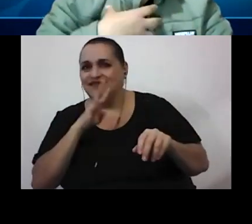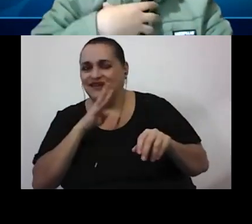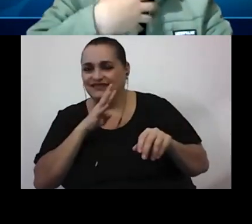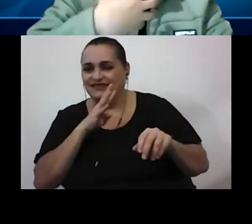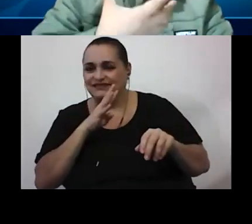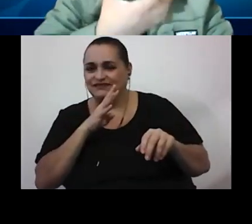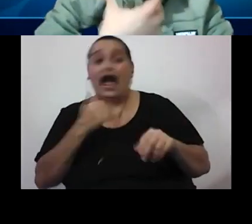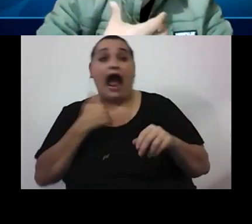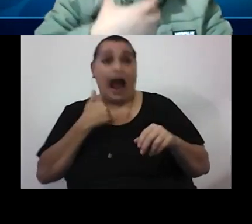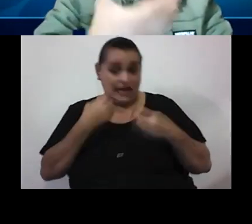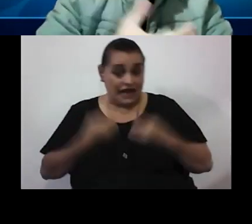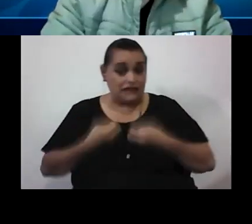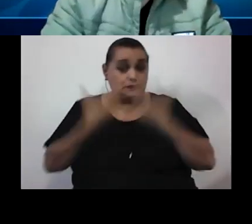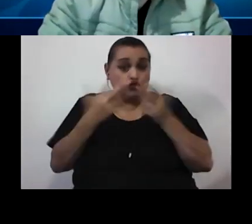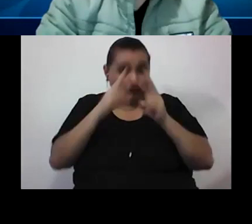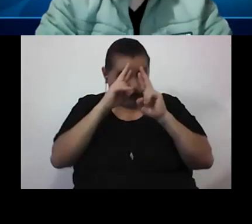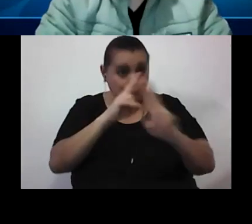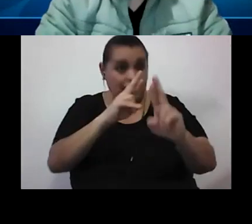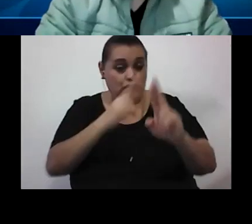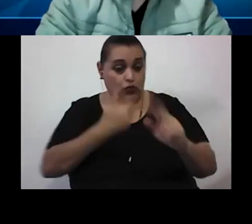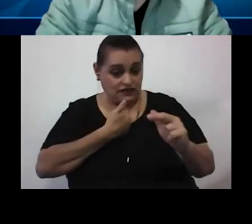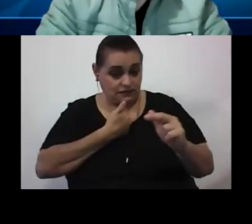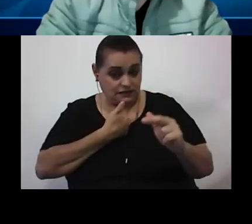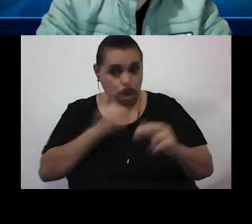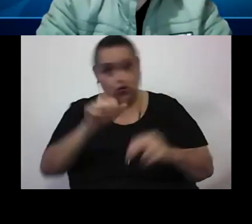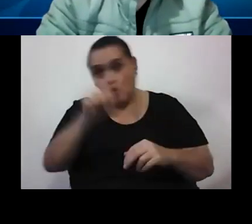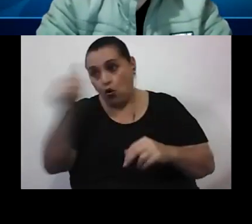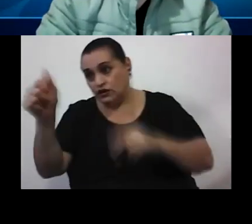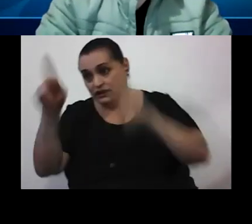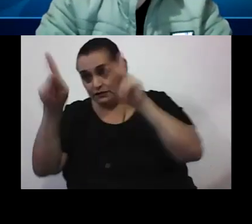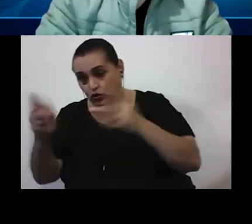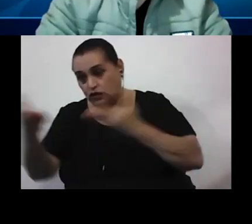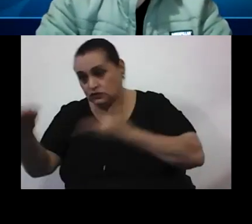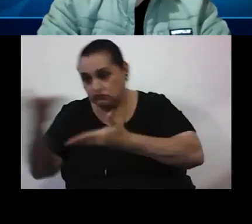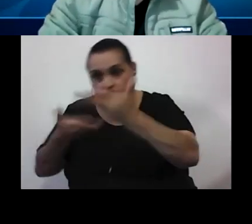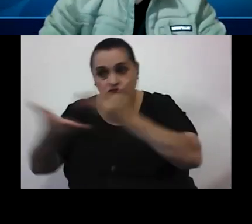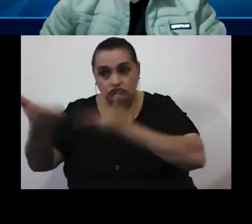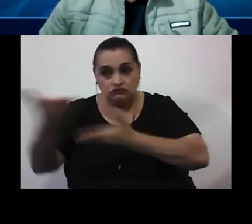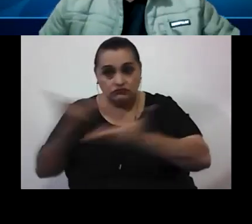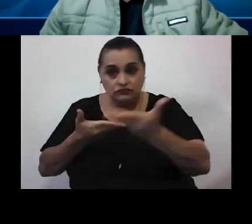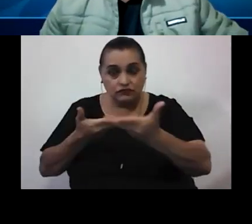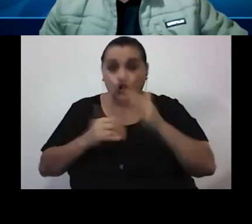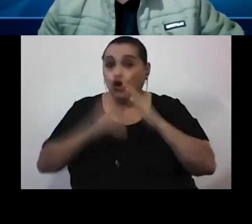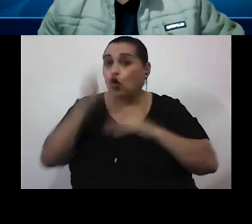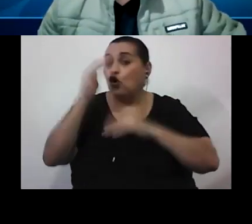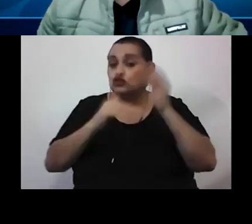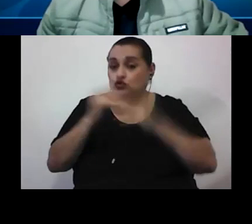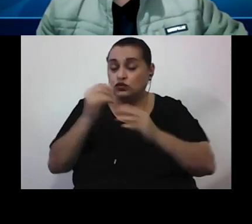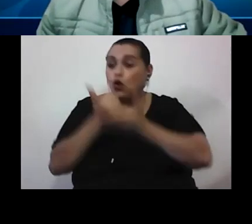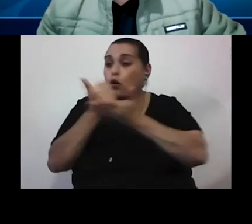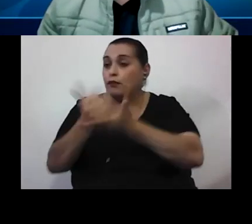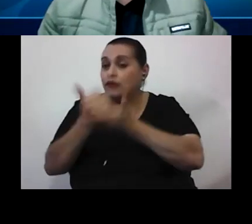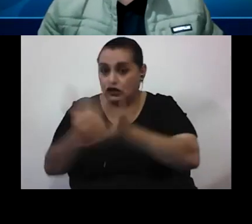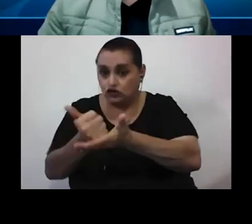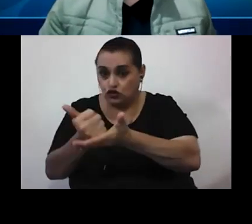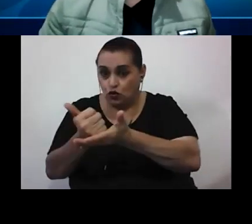¿Hay expresiones de respeto hacia sí mismo y otras personas? ¿En el respeto mutuo? Construyendo cooperación, ¿las alumnas son